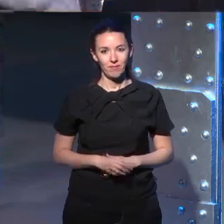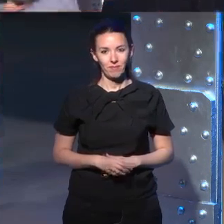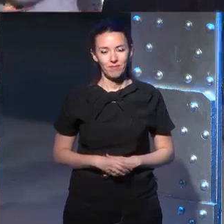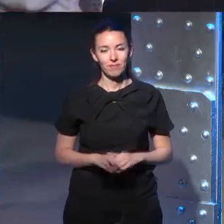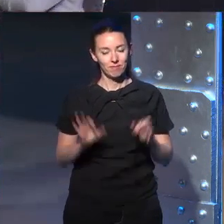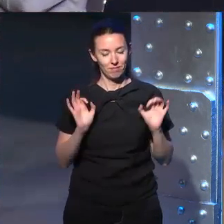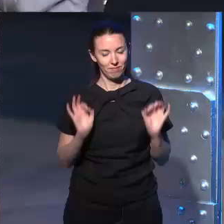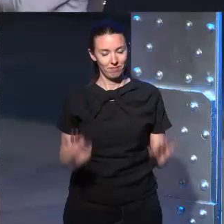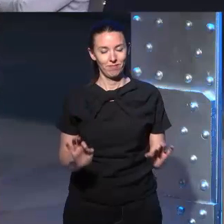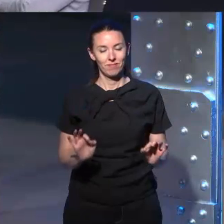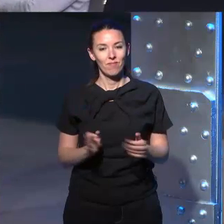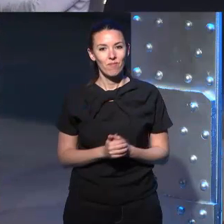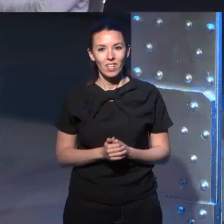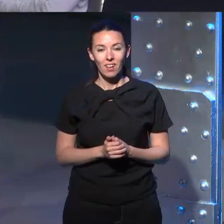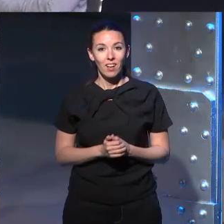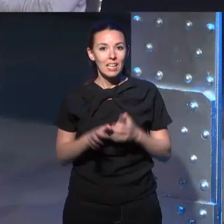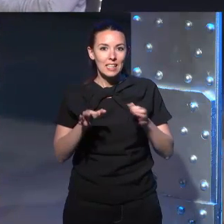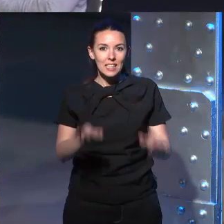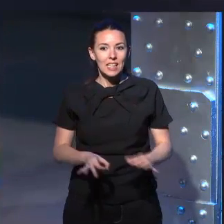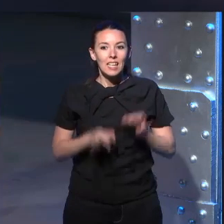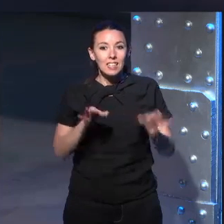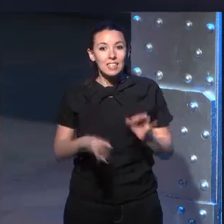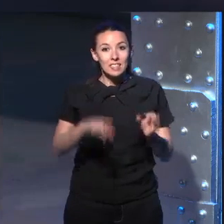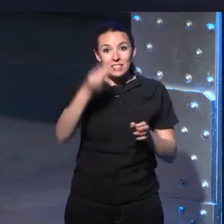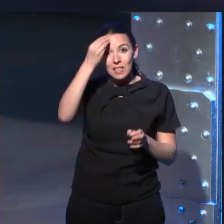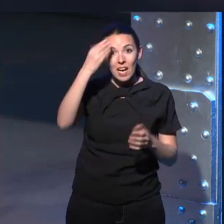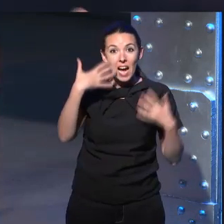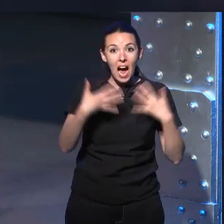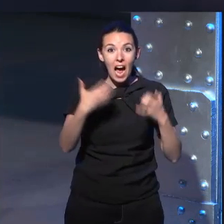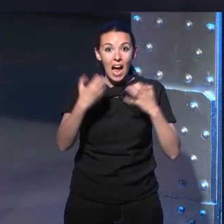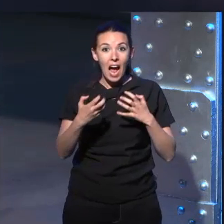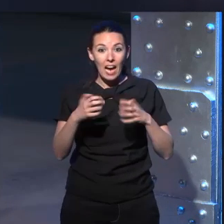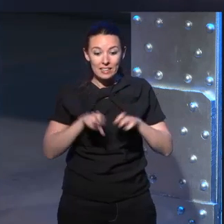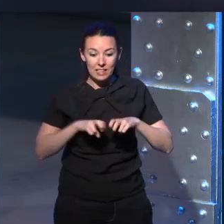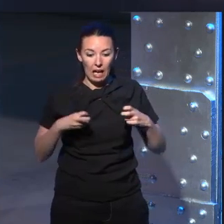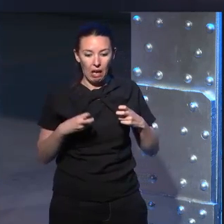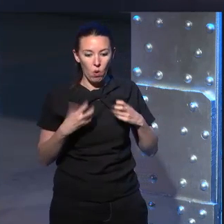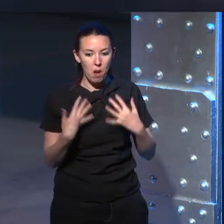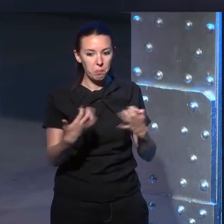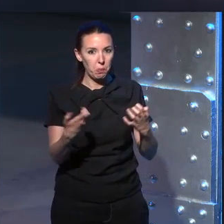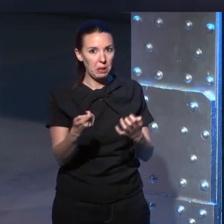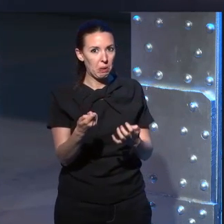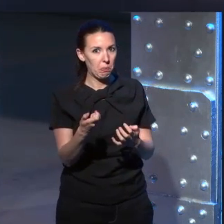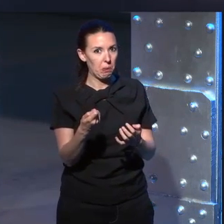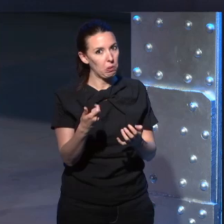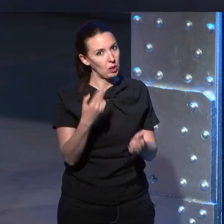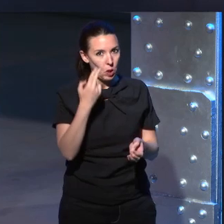Ahí. Sí, porque siempre uno se aterra de que haya más gente arriba de la mesa que de gente que